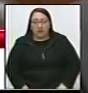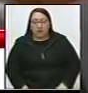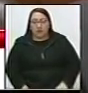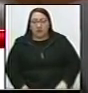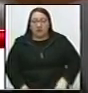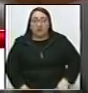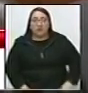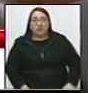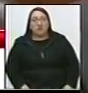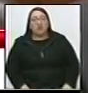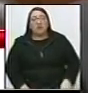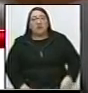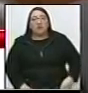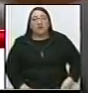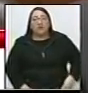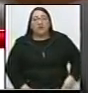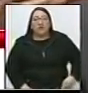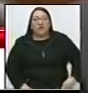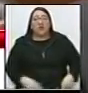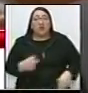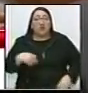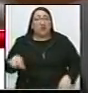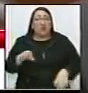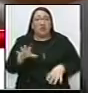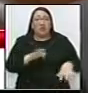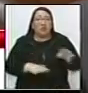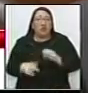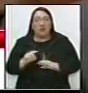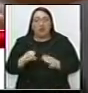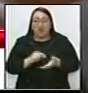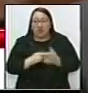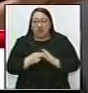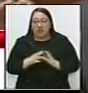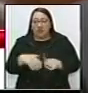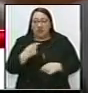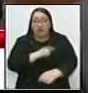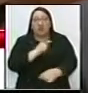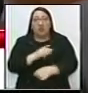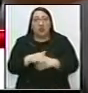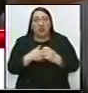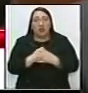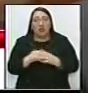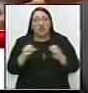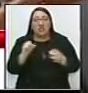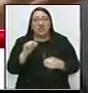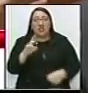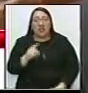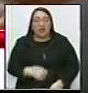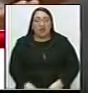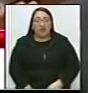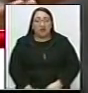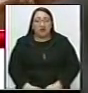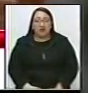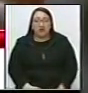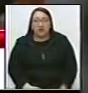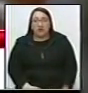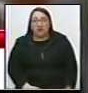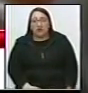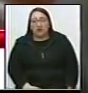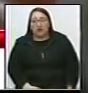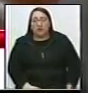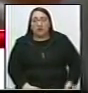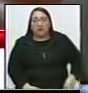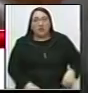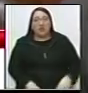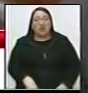movilizaciones y va a generar inestabilidad y va a generar seguramente el fortalecimiento de los sindicatos del sector público, que no era